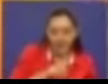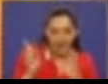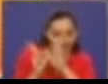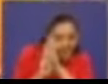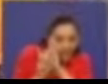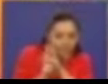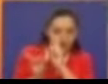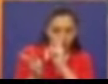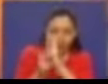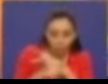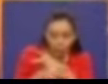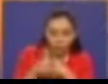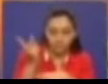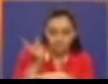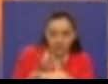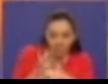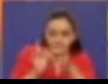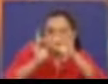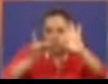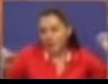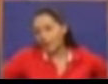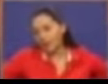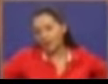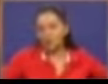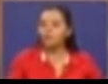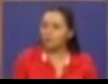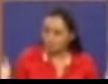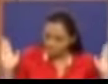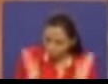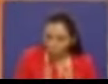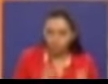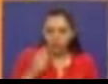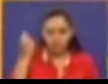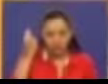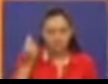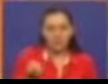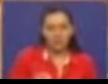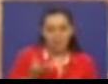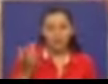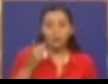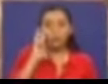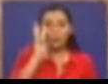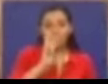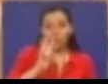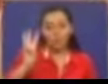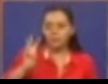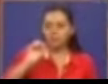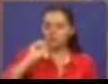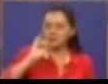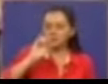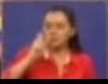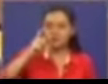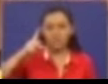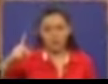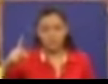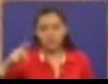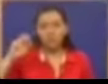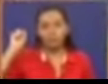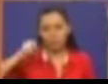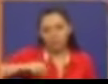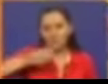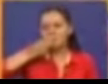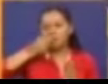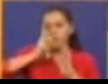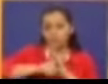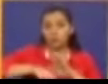Peligrosos. Te mejoren eso también. En todo caso, solo se tiene que entrar a la página web del SIAP y se puede denunciar